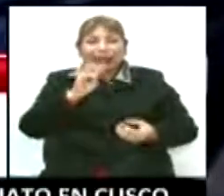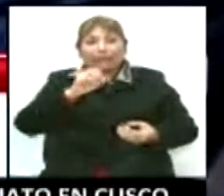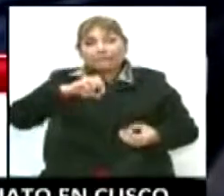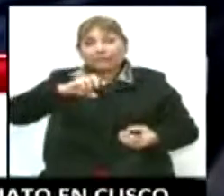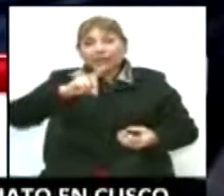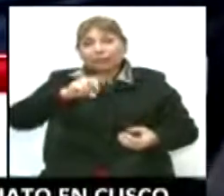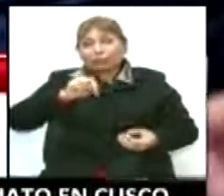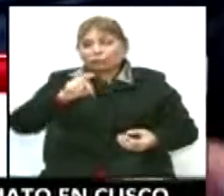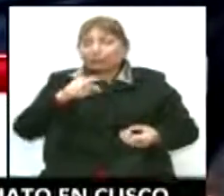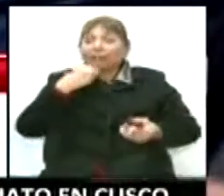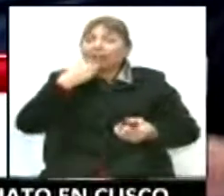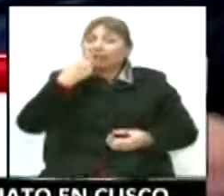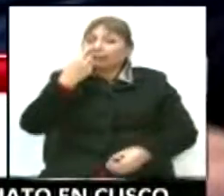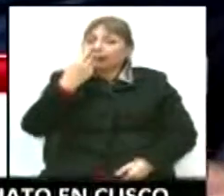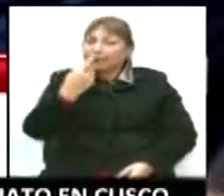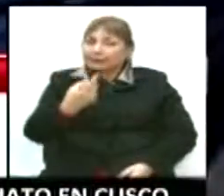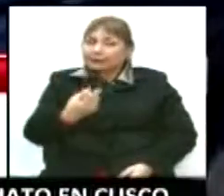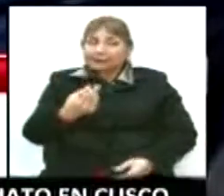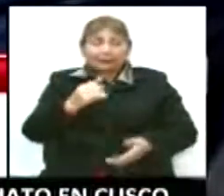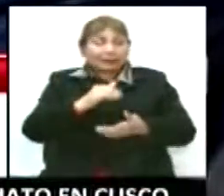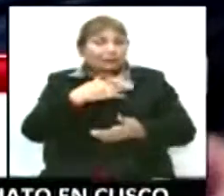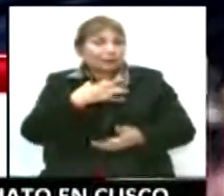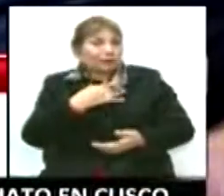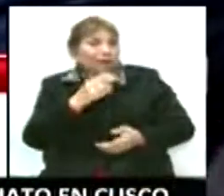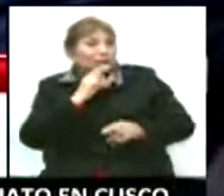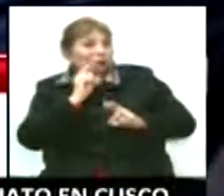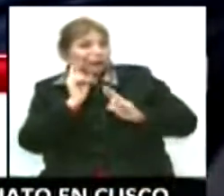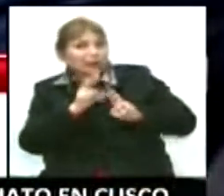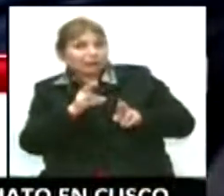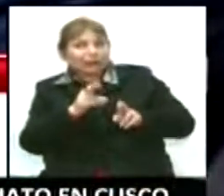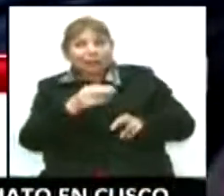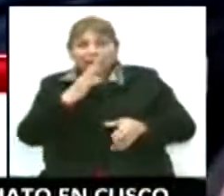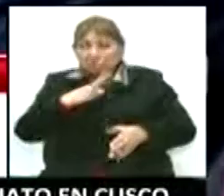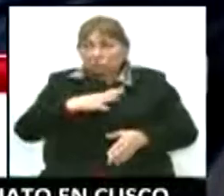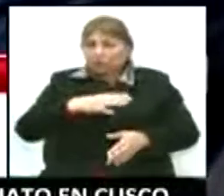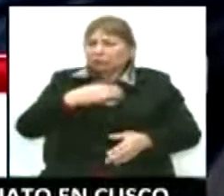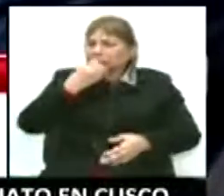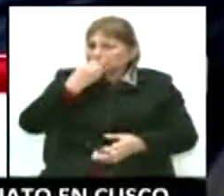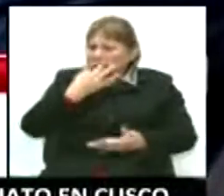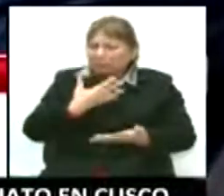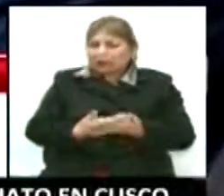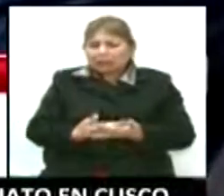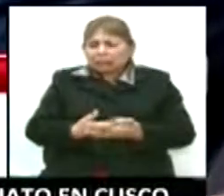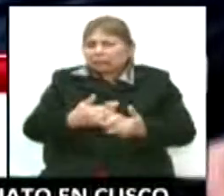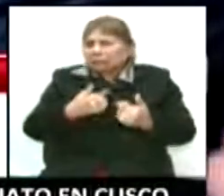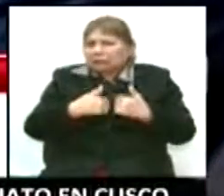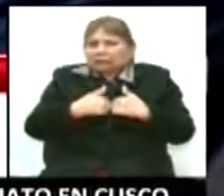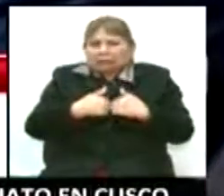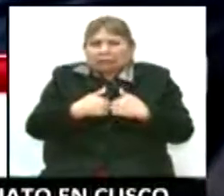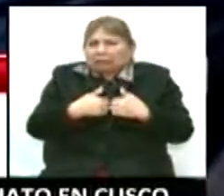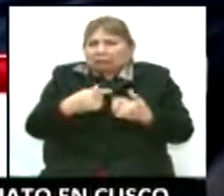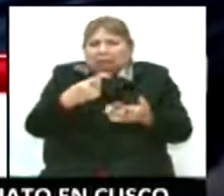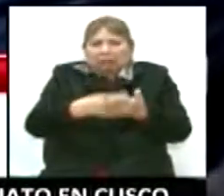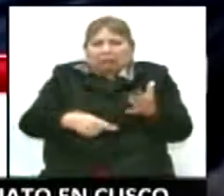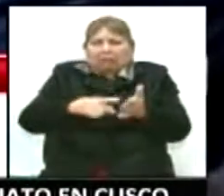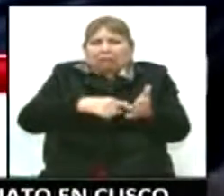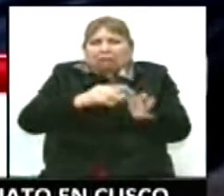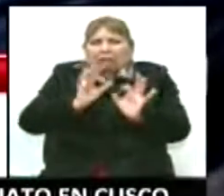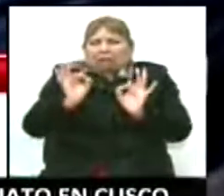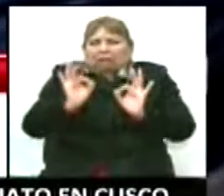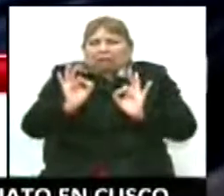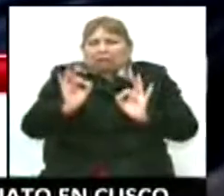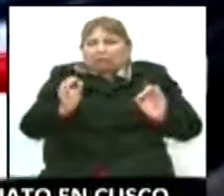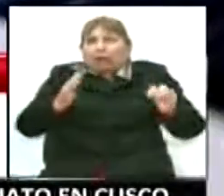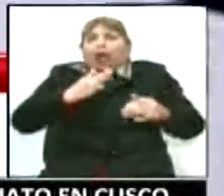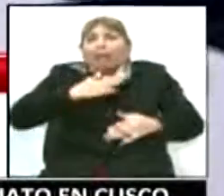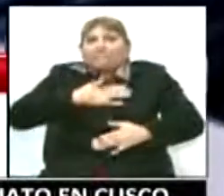hace una referencia y que no le contestan, ¿es lo correcto? Perfecto, yo no tengo por qué cuestionarla. Pero